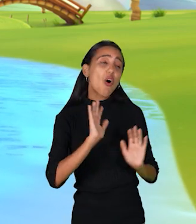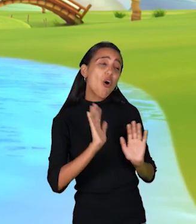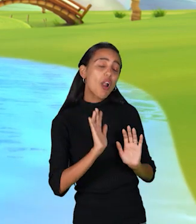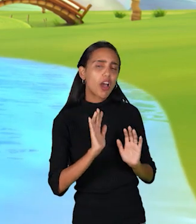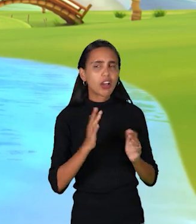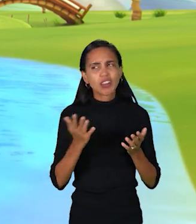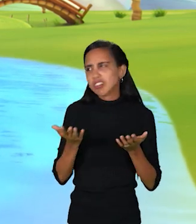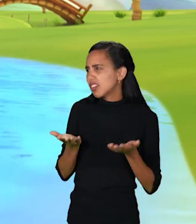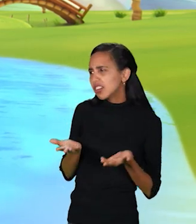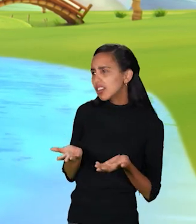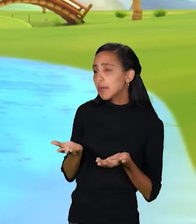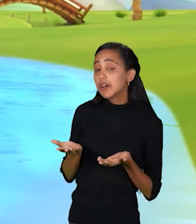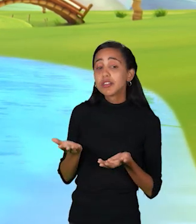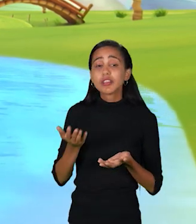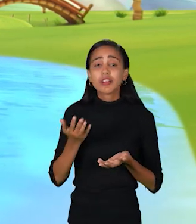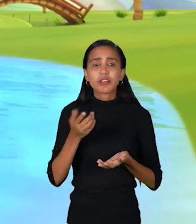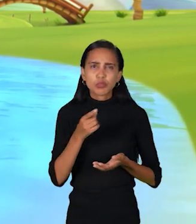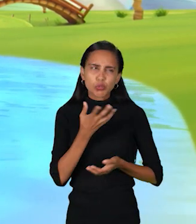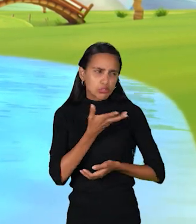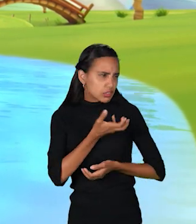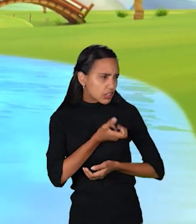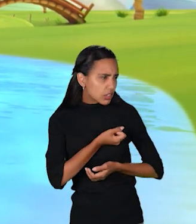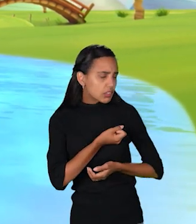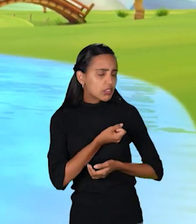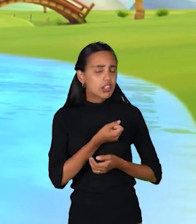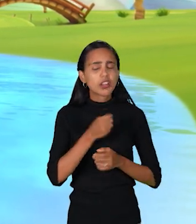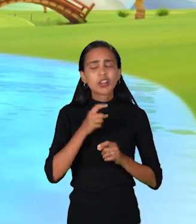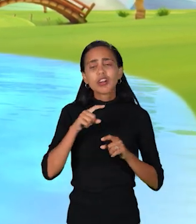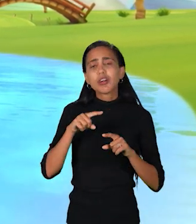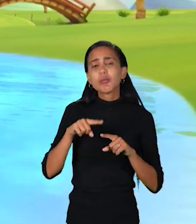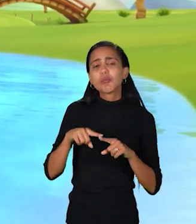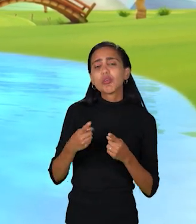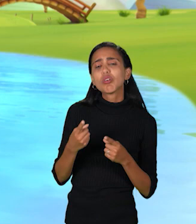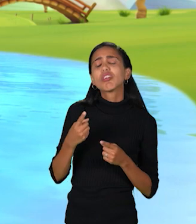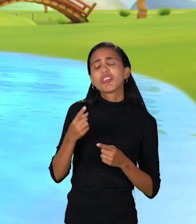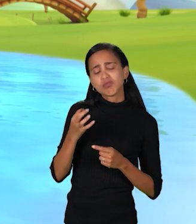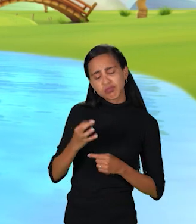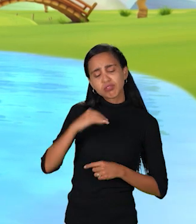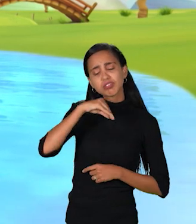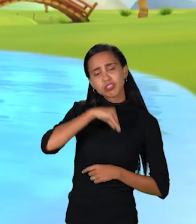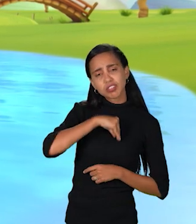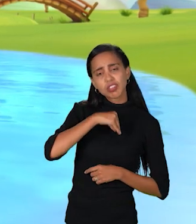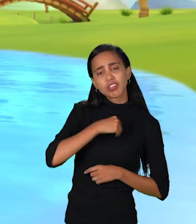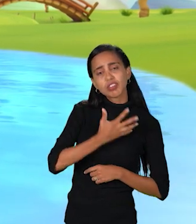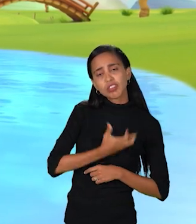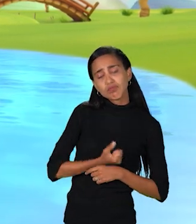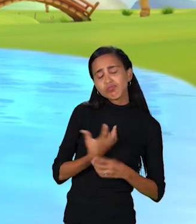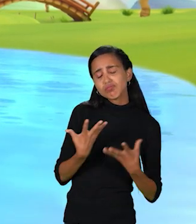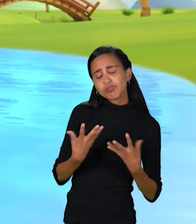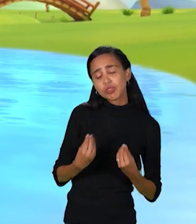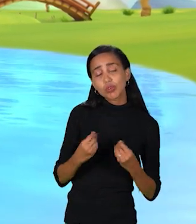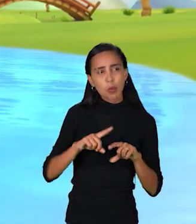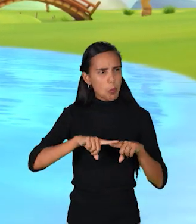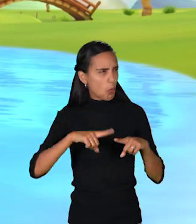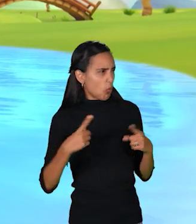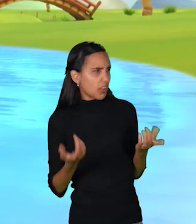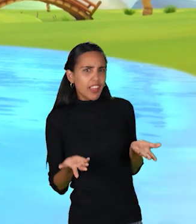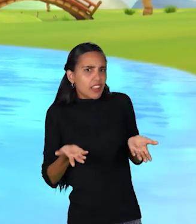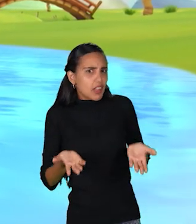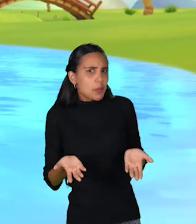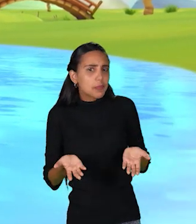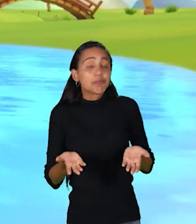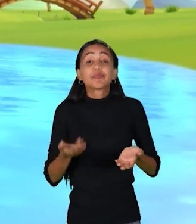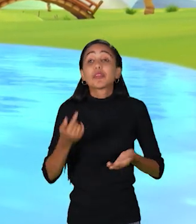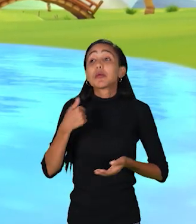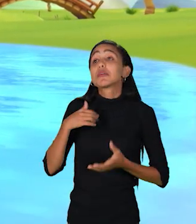te pasa? ¿Suenas triste? Es que lo estoy. Y mucho. ¿Y por qué? ¿Qué te ha pasado?